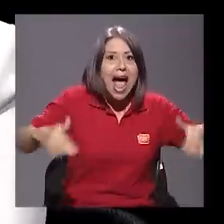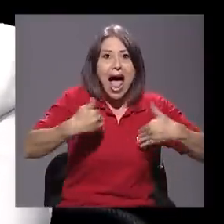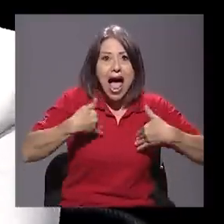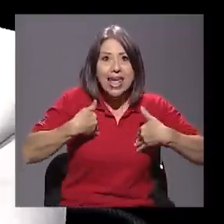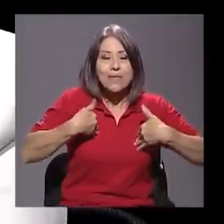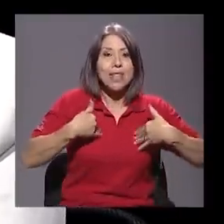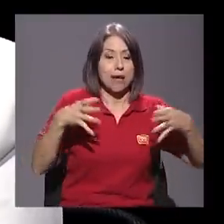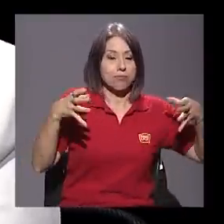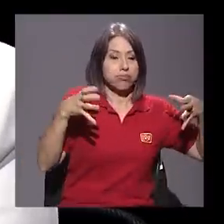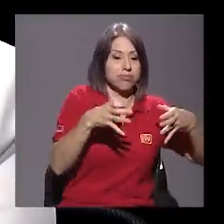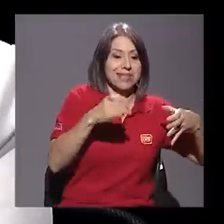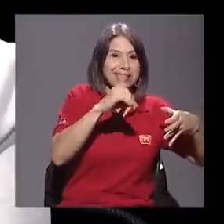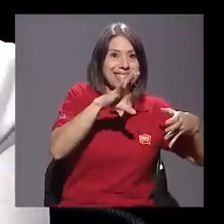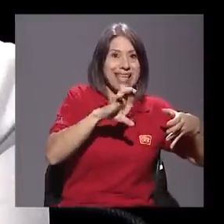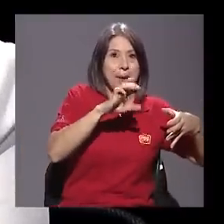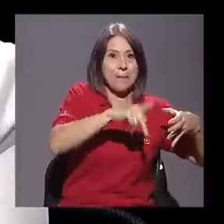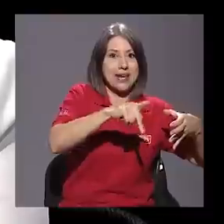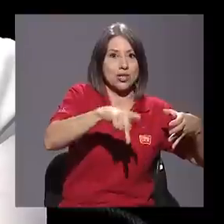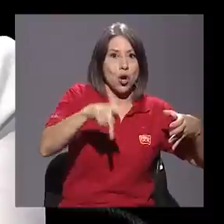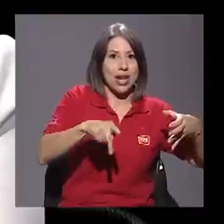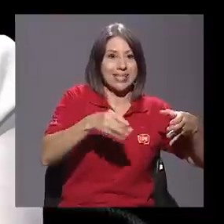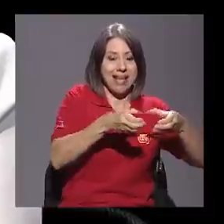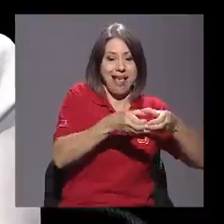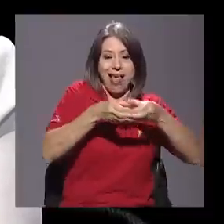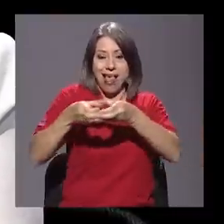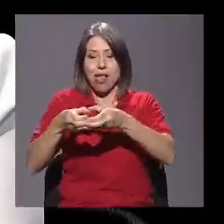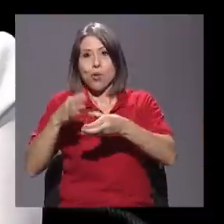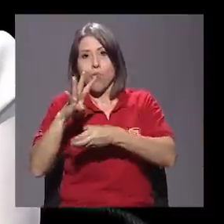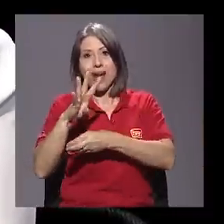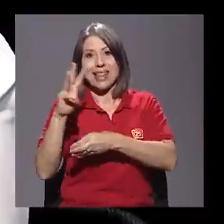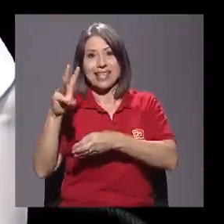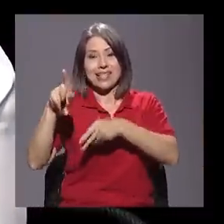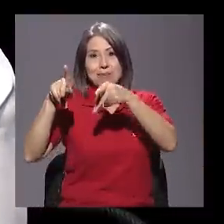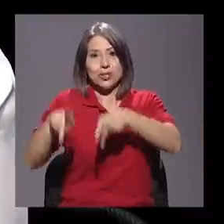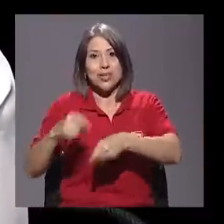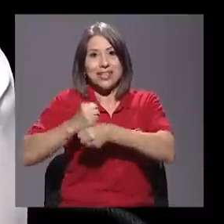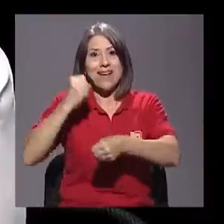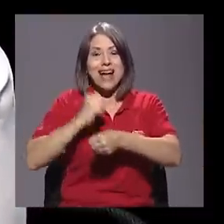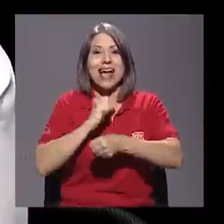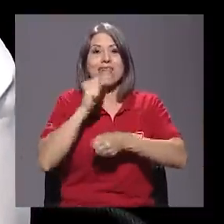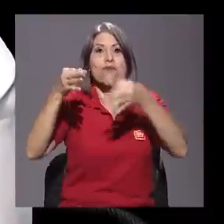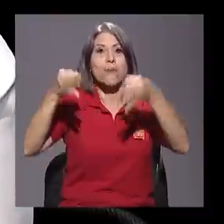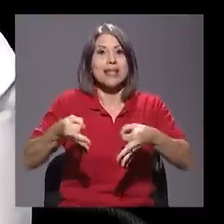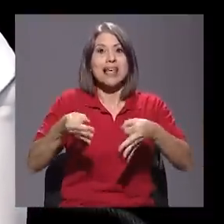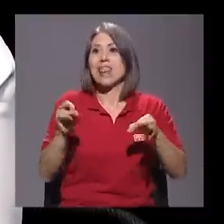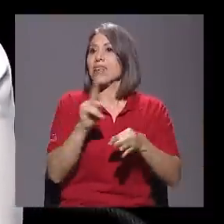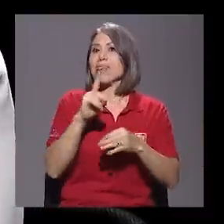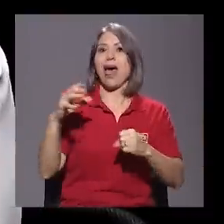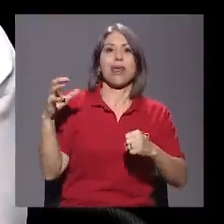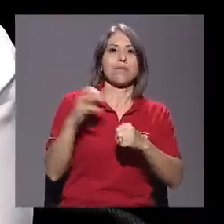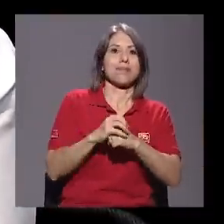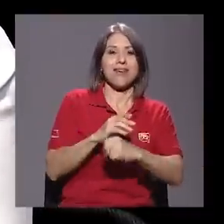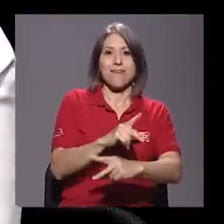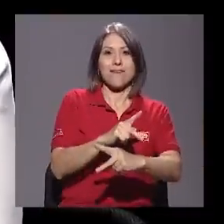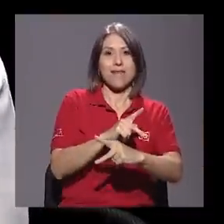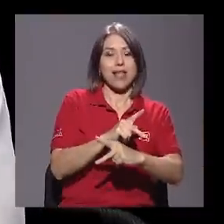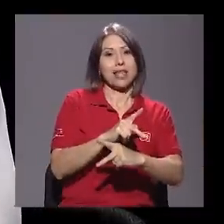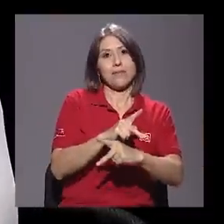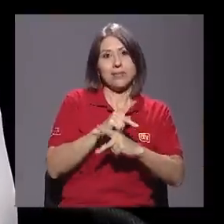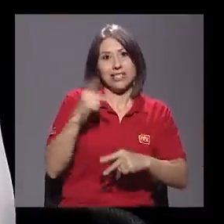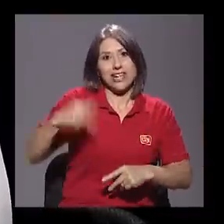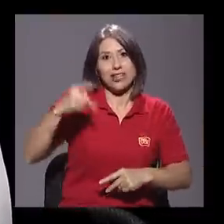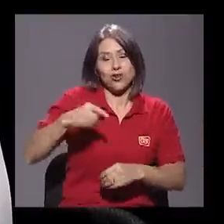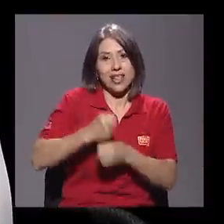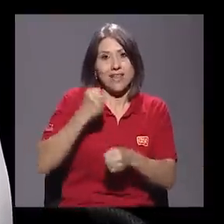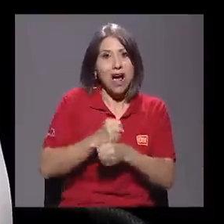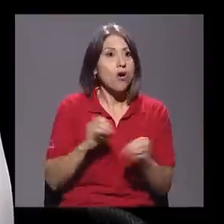personas, 46 aproximadamente trabajan en la informalidad. Eso es sin pólizas de riesgo de trabajo, sin seguro social, sin